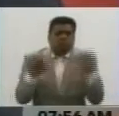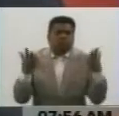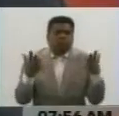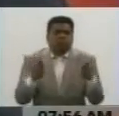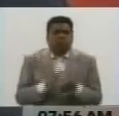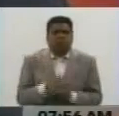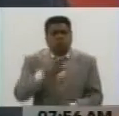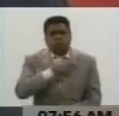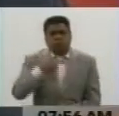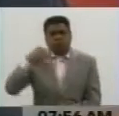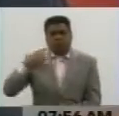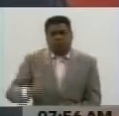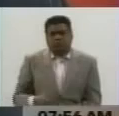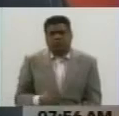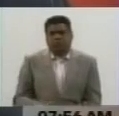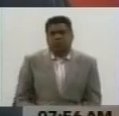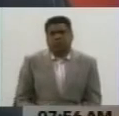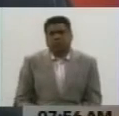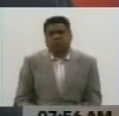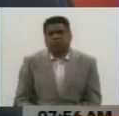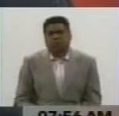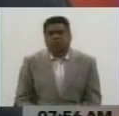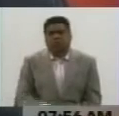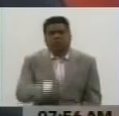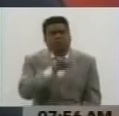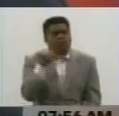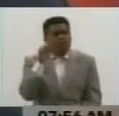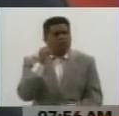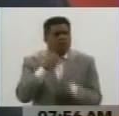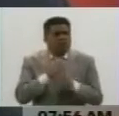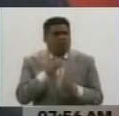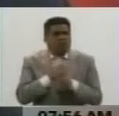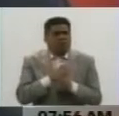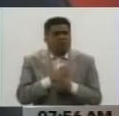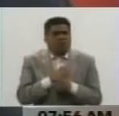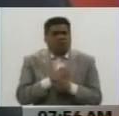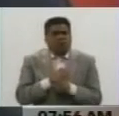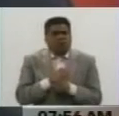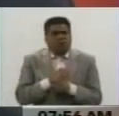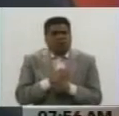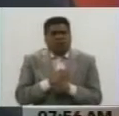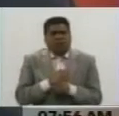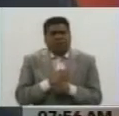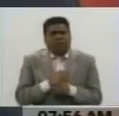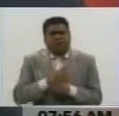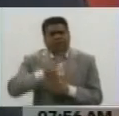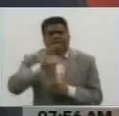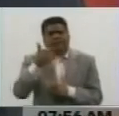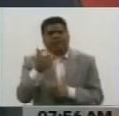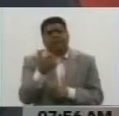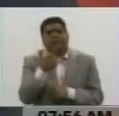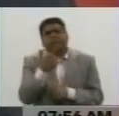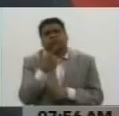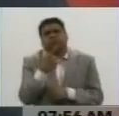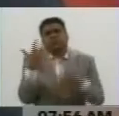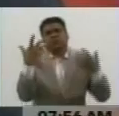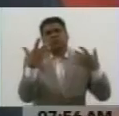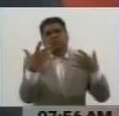China. Y hemos trabajado también con inversionistas estatales